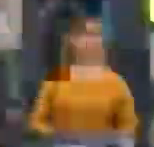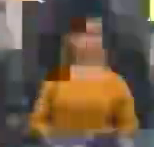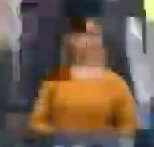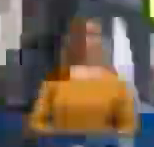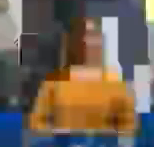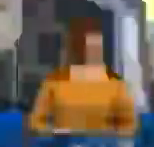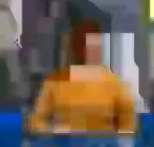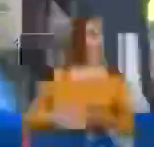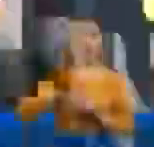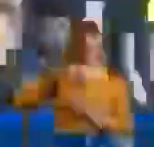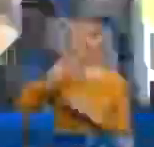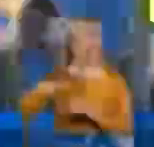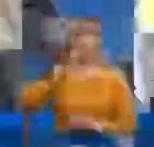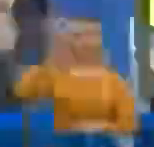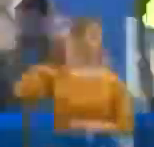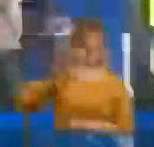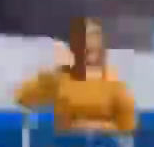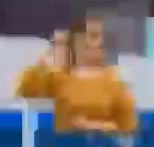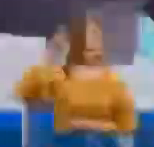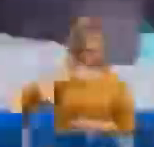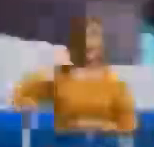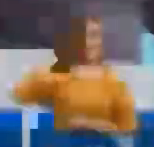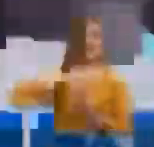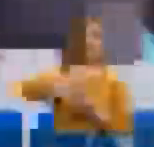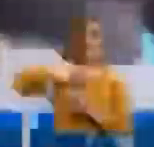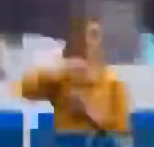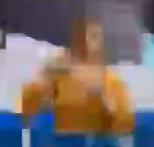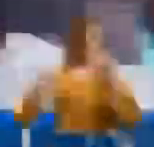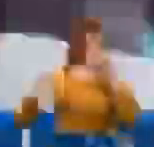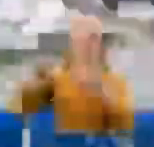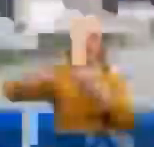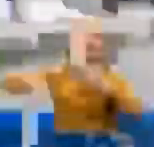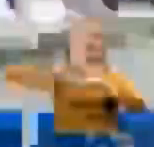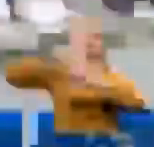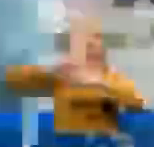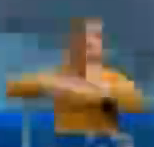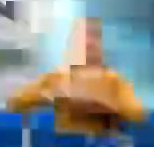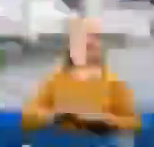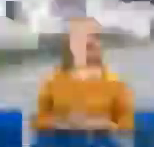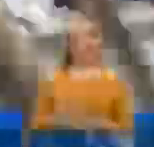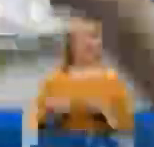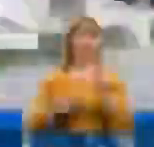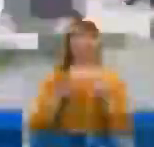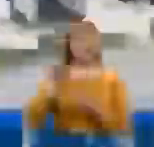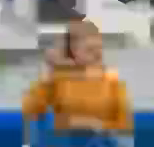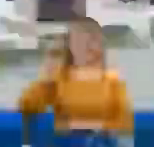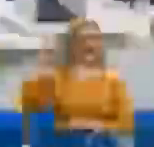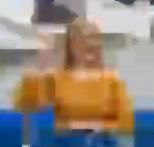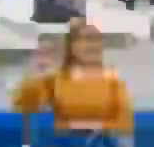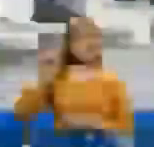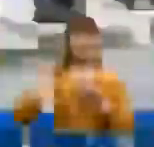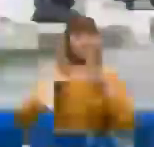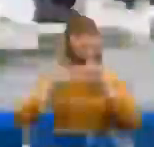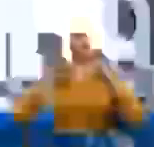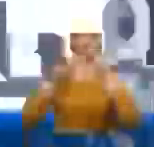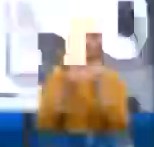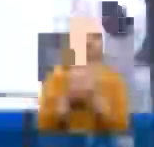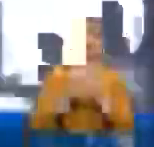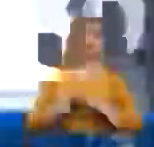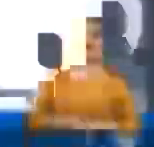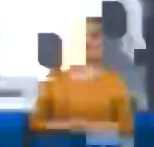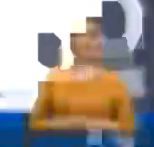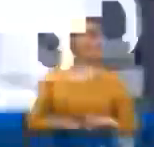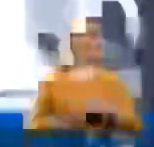Ensordecedor ambiente de voces y ruido en los exteriores de la Corte Nacional de Justicia. Unos llegaron por el caso 30S y otros a la expectativa del